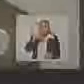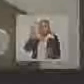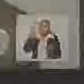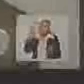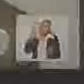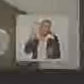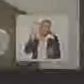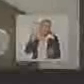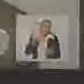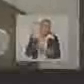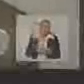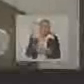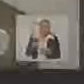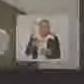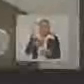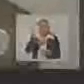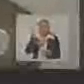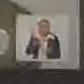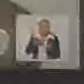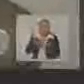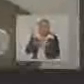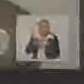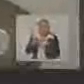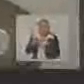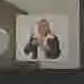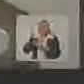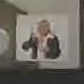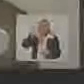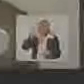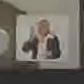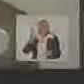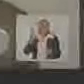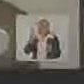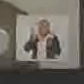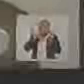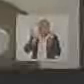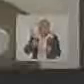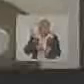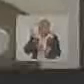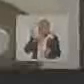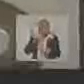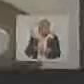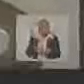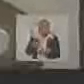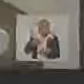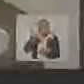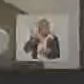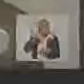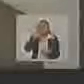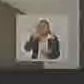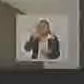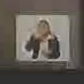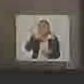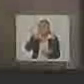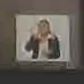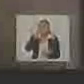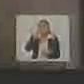él dedicaré mis mejores esfuerzos. Yo no concederé a nadie una tregua cuando de aplicar la ley.